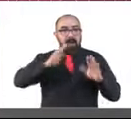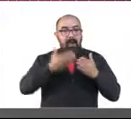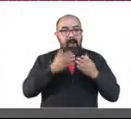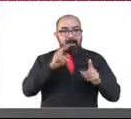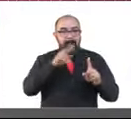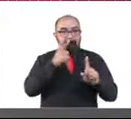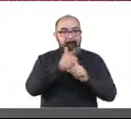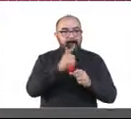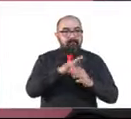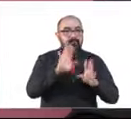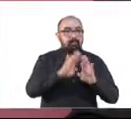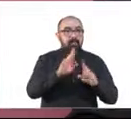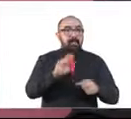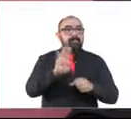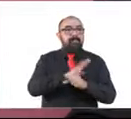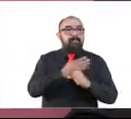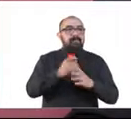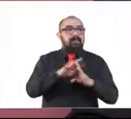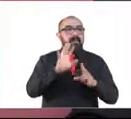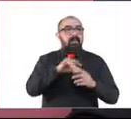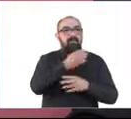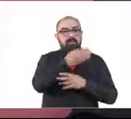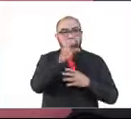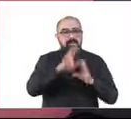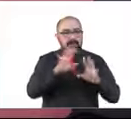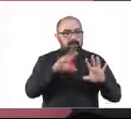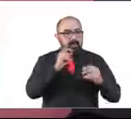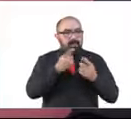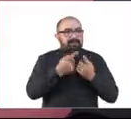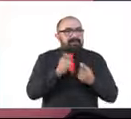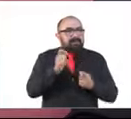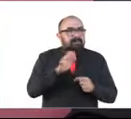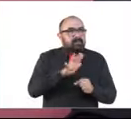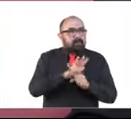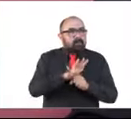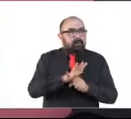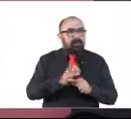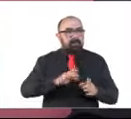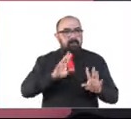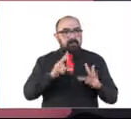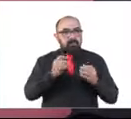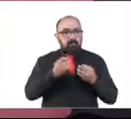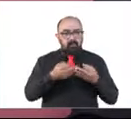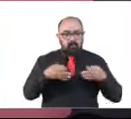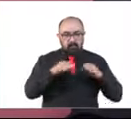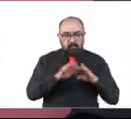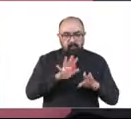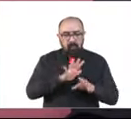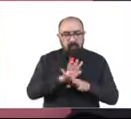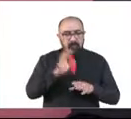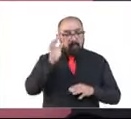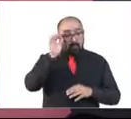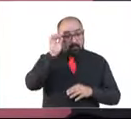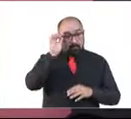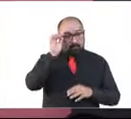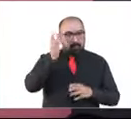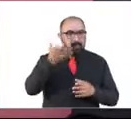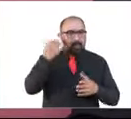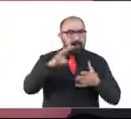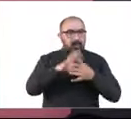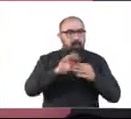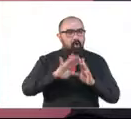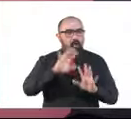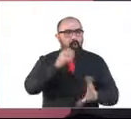de bienestar social y medio ambiente, porque como decía, por ejemplo, Elinor Ostrom, una de las premio Nobel de